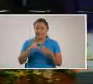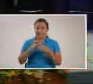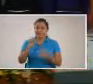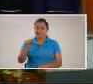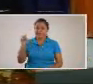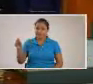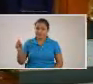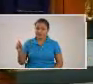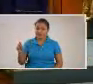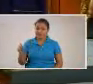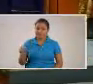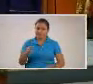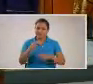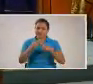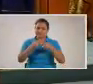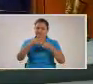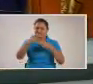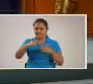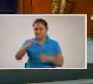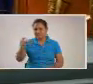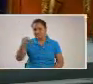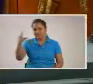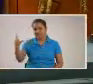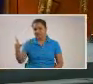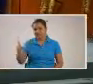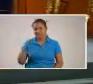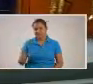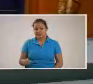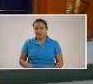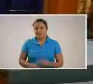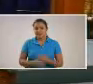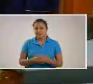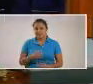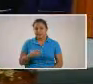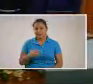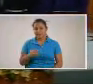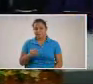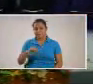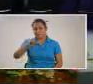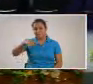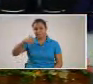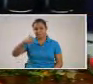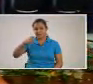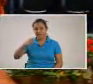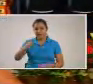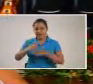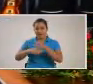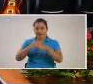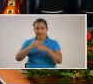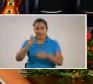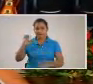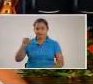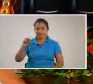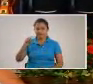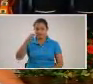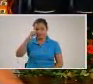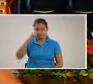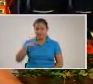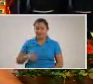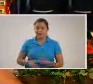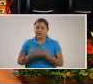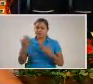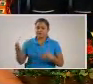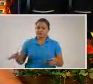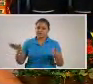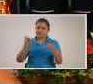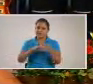los descendientes de Jafet, fueron pobladas las costas. ¿Pero qué costas? Entonces yo quiero que usted note